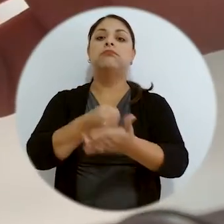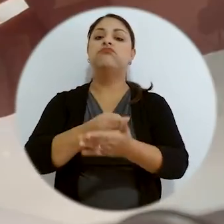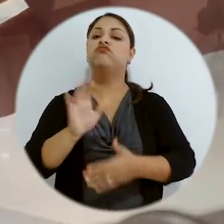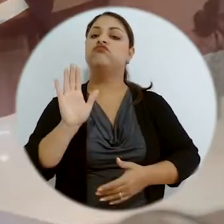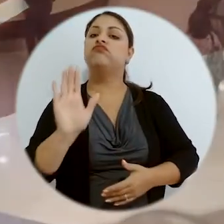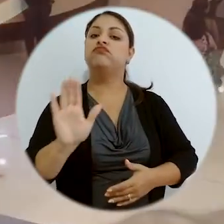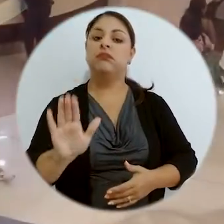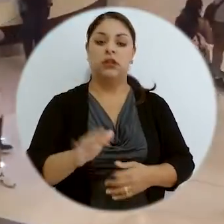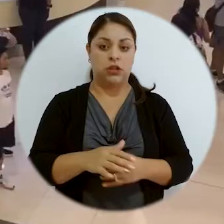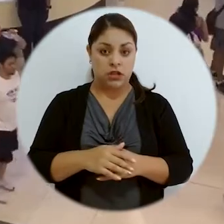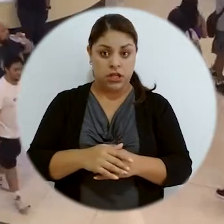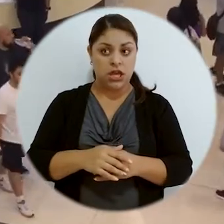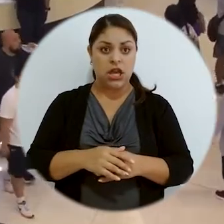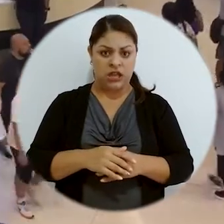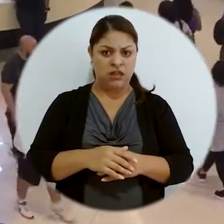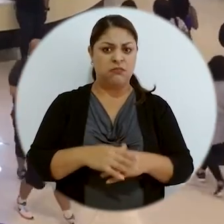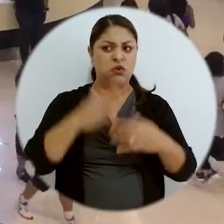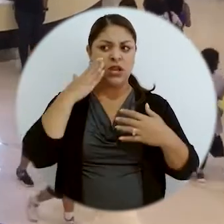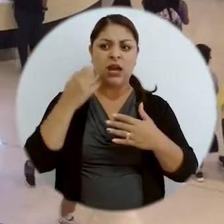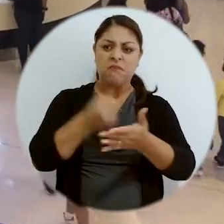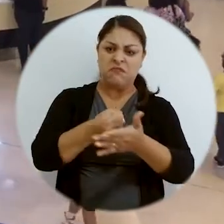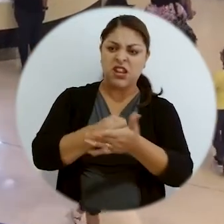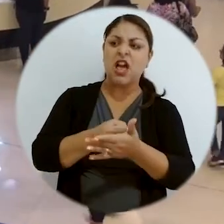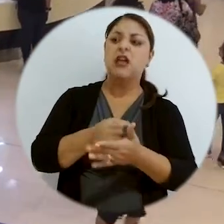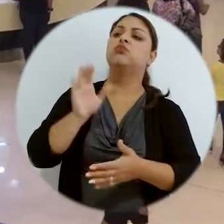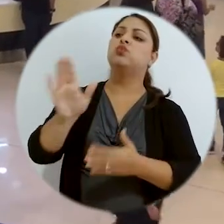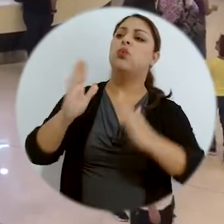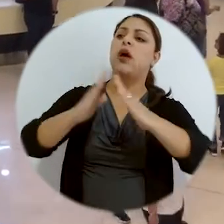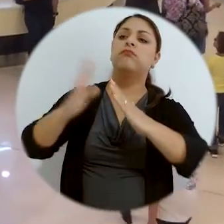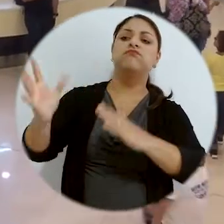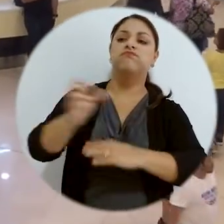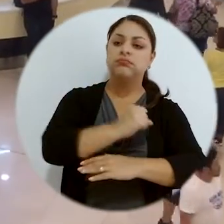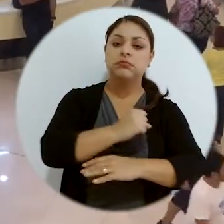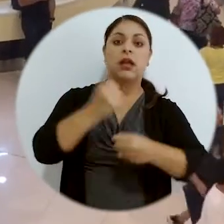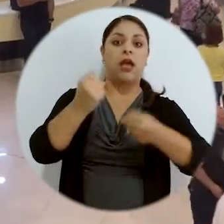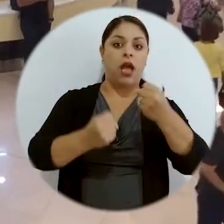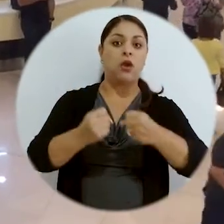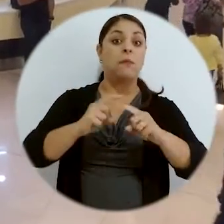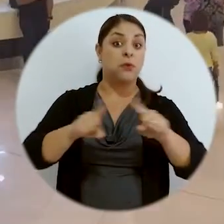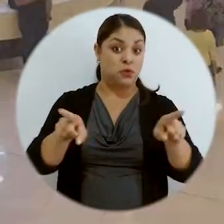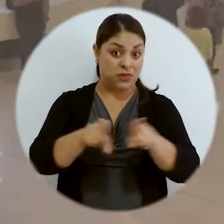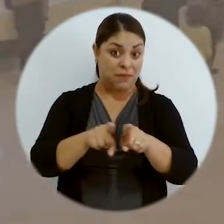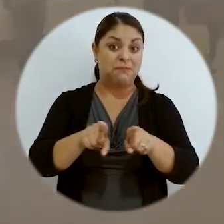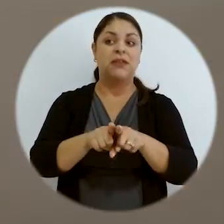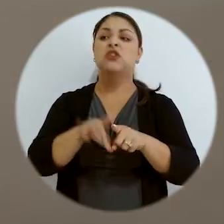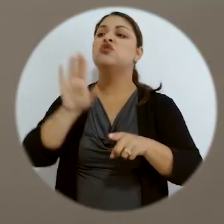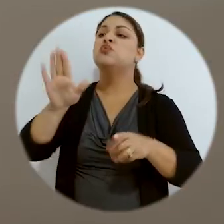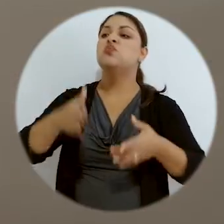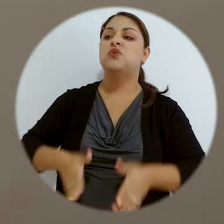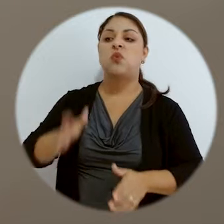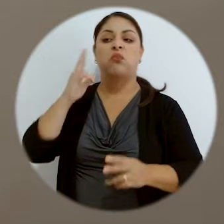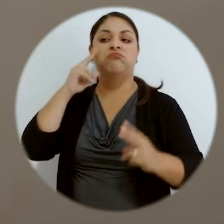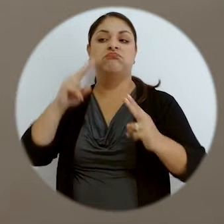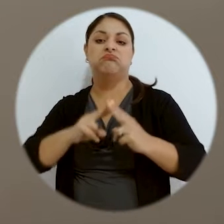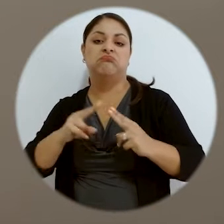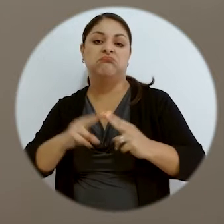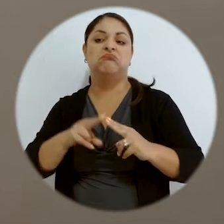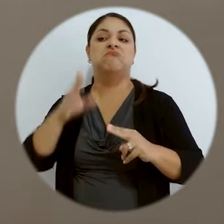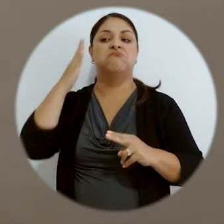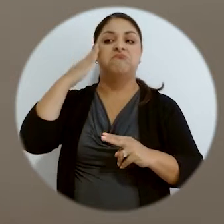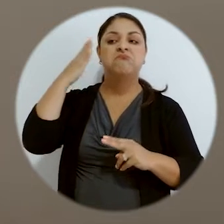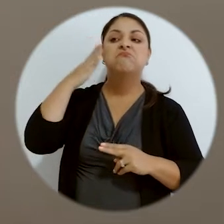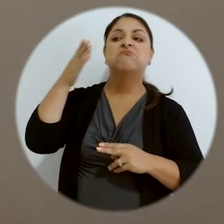amenazas de que ya yo sé dónde estudian sus hijos o que ya le vamos a quebrar un brazo o inclusive amenazas de muerte,